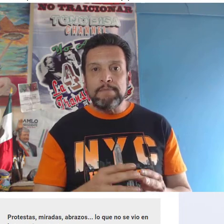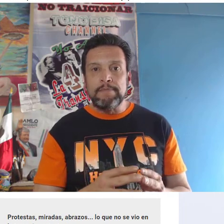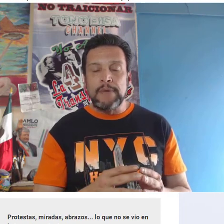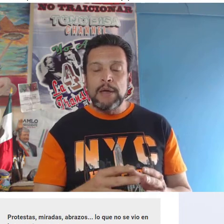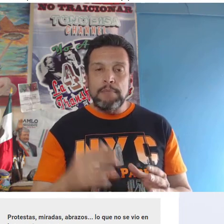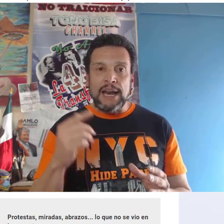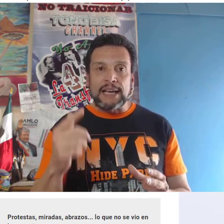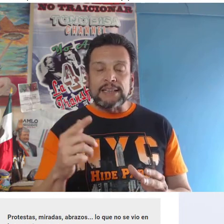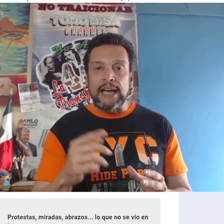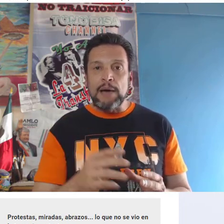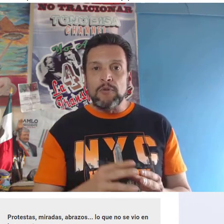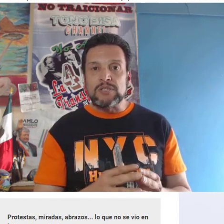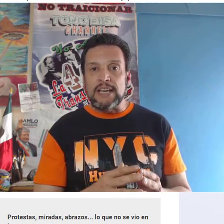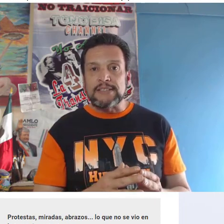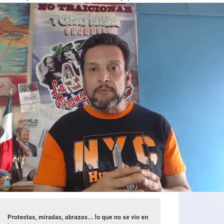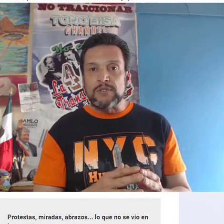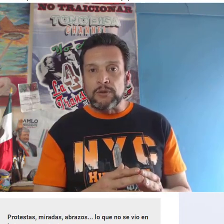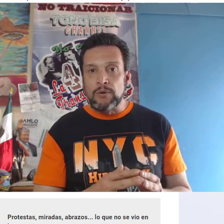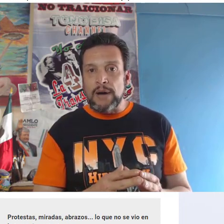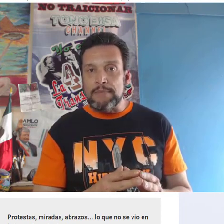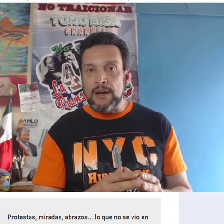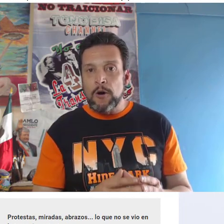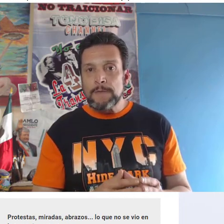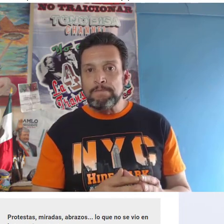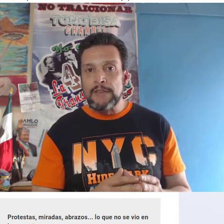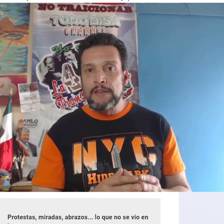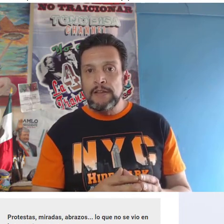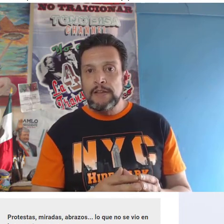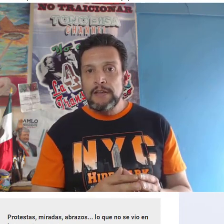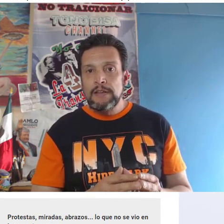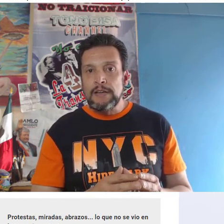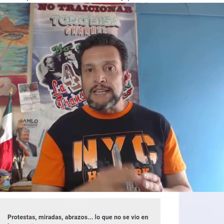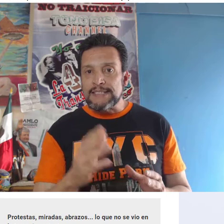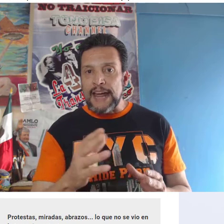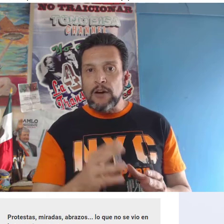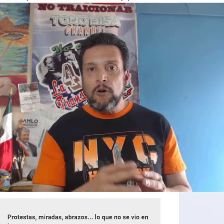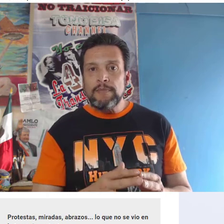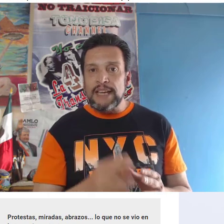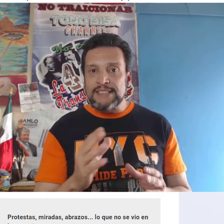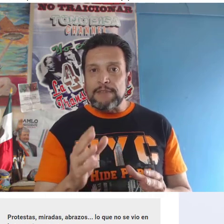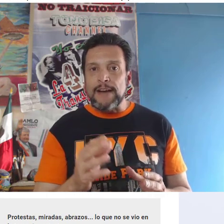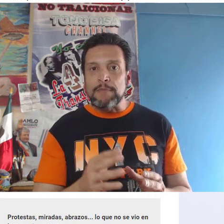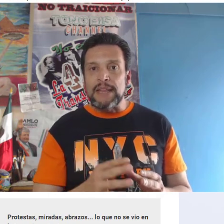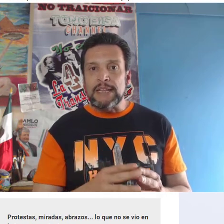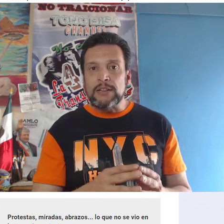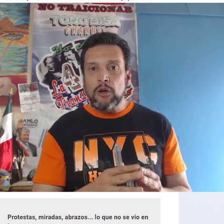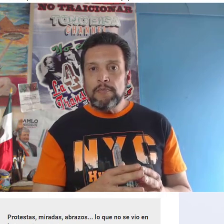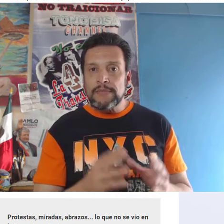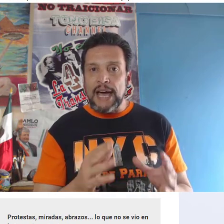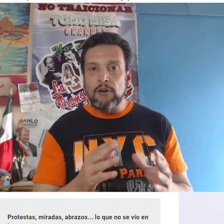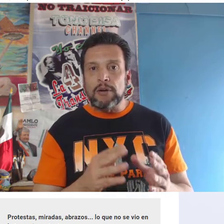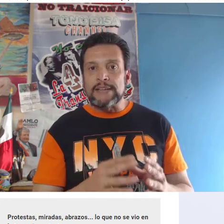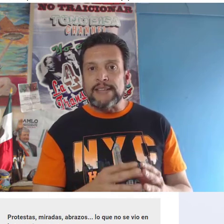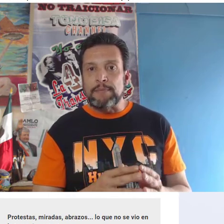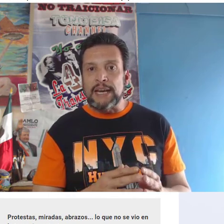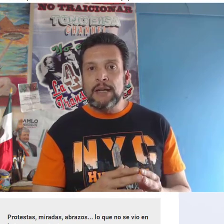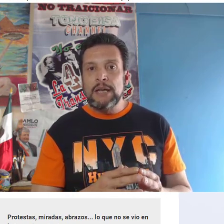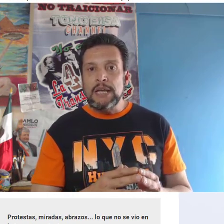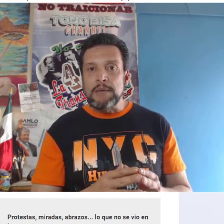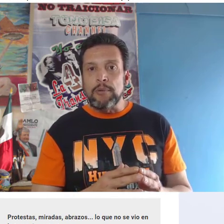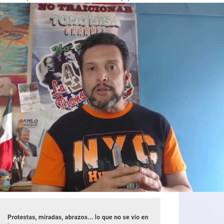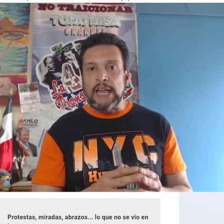fuerte, para que tengamos y estemos en un lugar mejor. Les traigo este fragmentito de algo que es